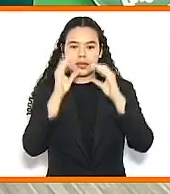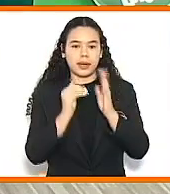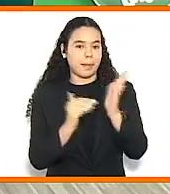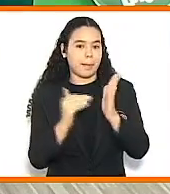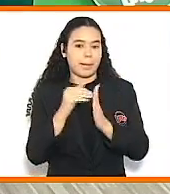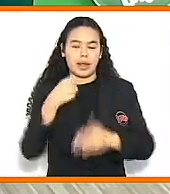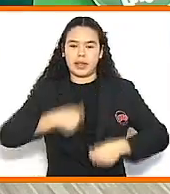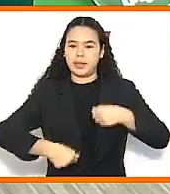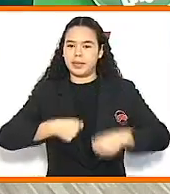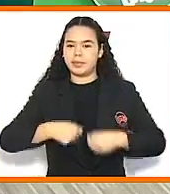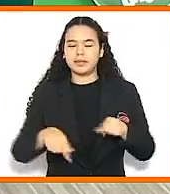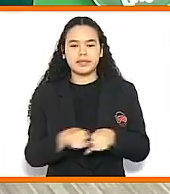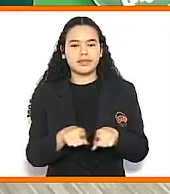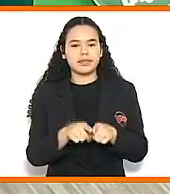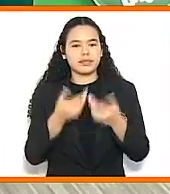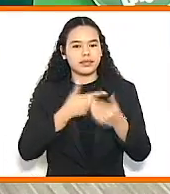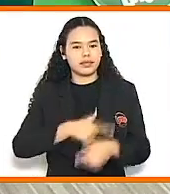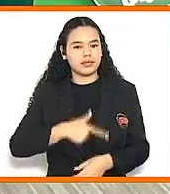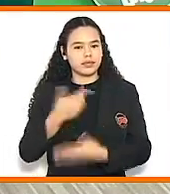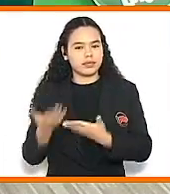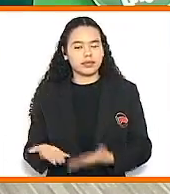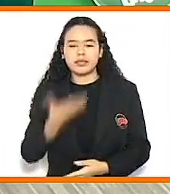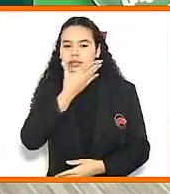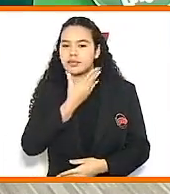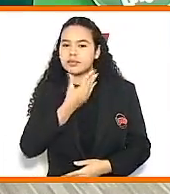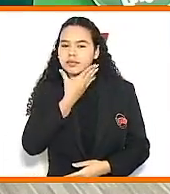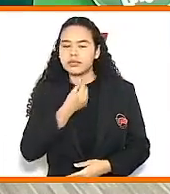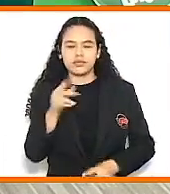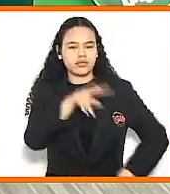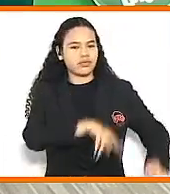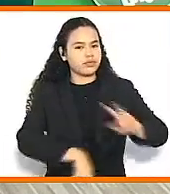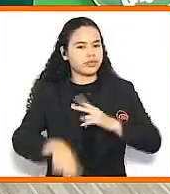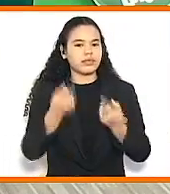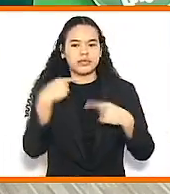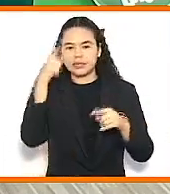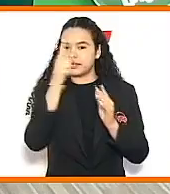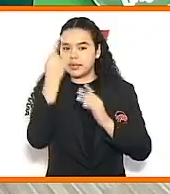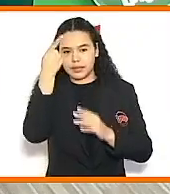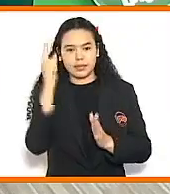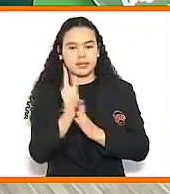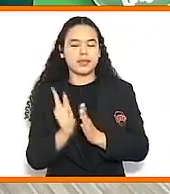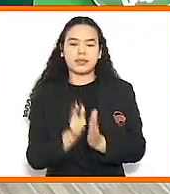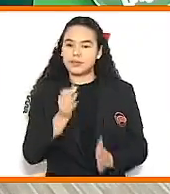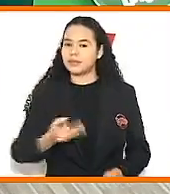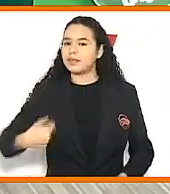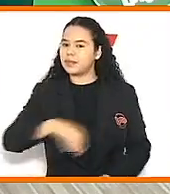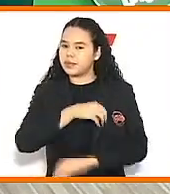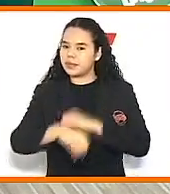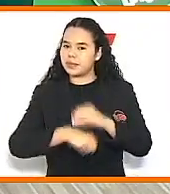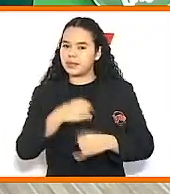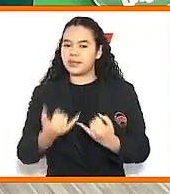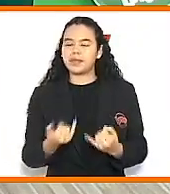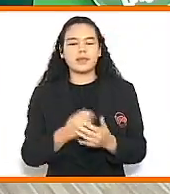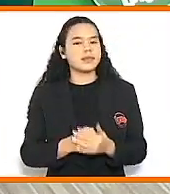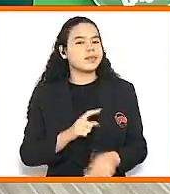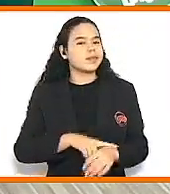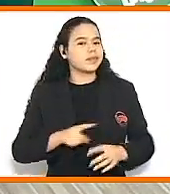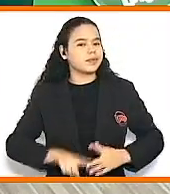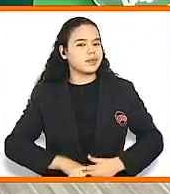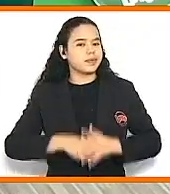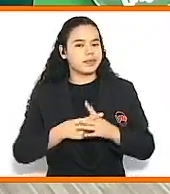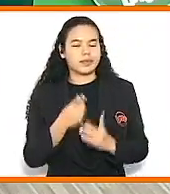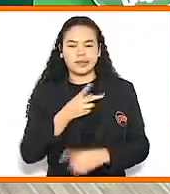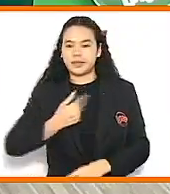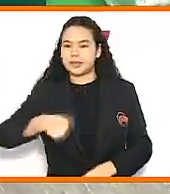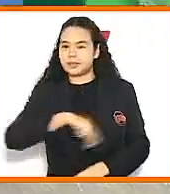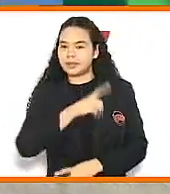También contamos con la presencia de nuestro auditor y nuestro notario, quienes le dan transparencia a cada uno de nuestros sorteos. Y es así como damos inicio a nuestra diversión